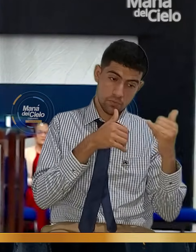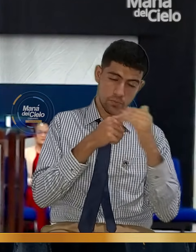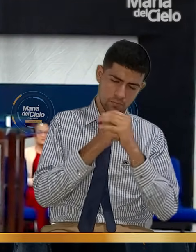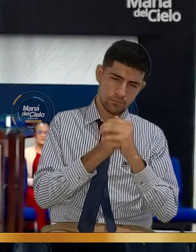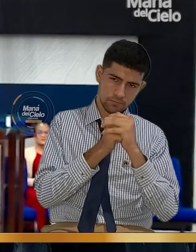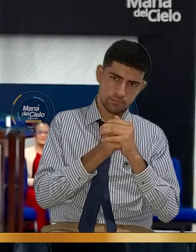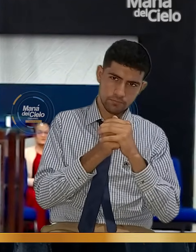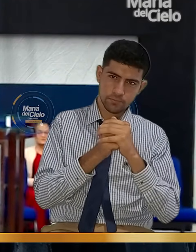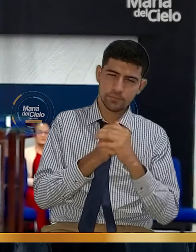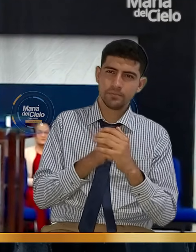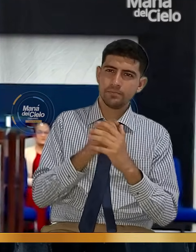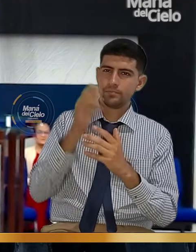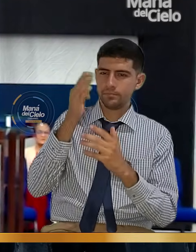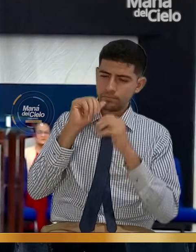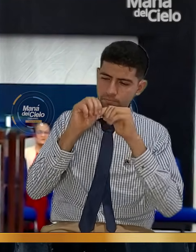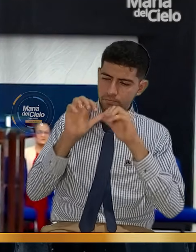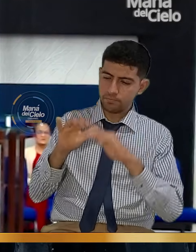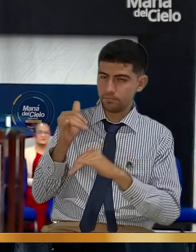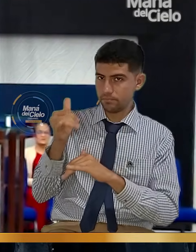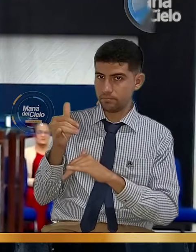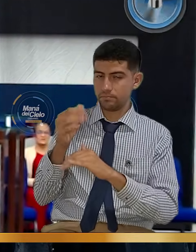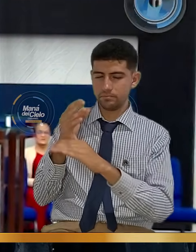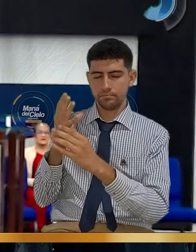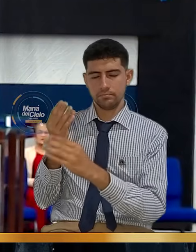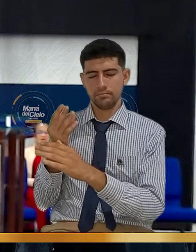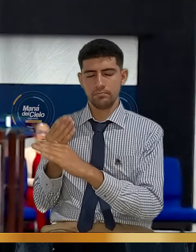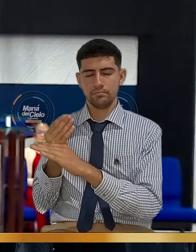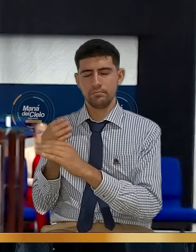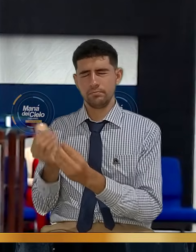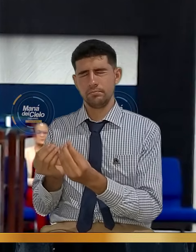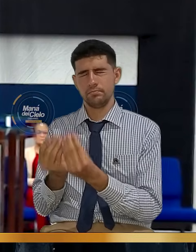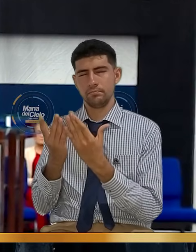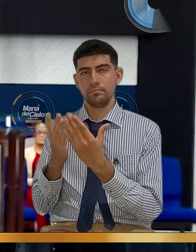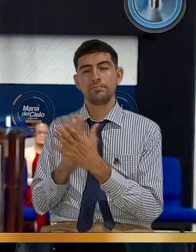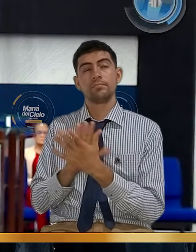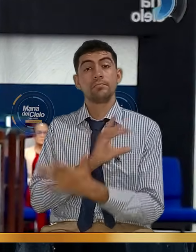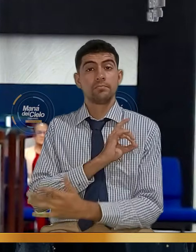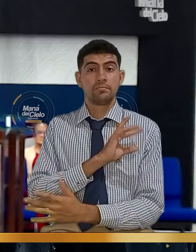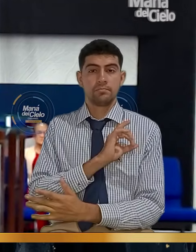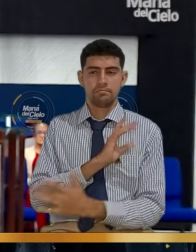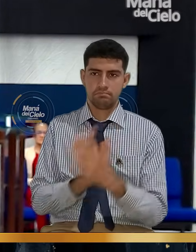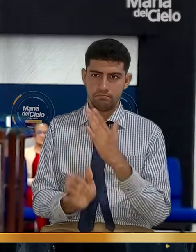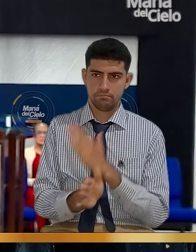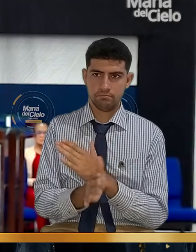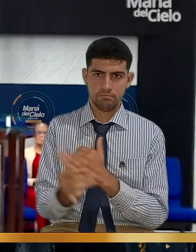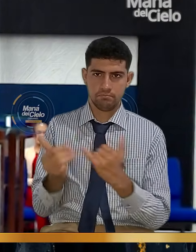Dios mediante, y nosotros daremos para que me les vaya bien en ese culto mañana a domicilio. Sé que este culto va a ser de